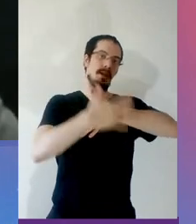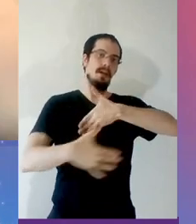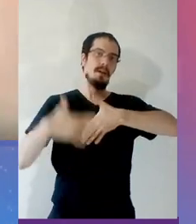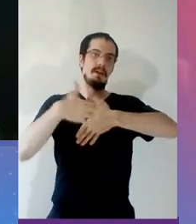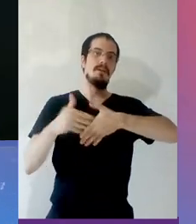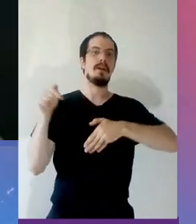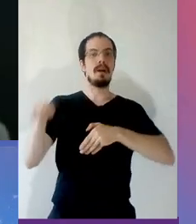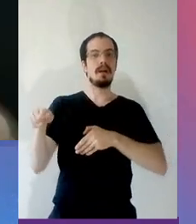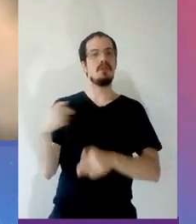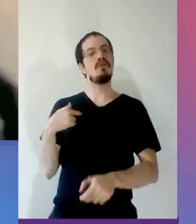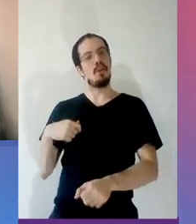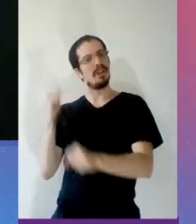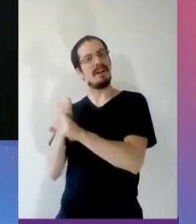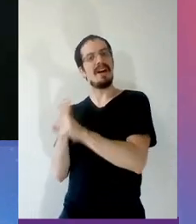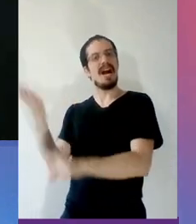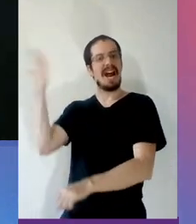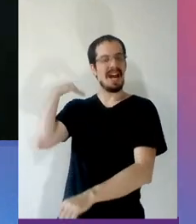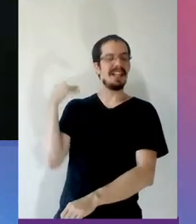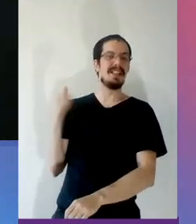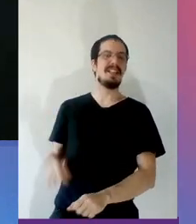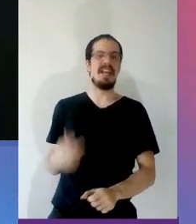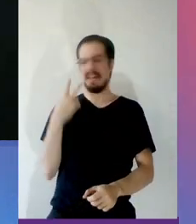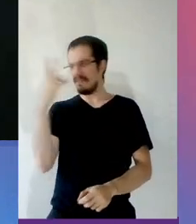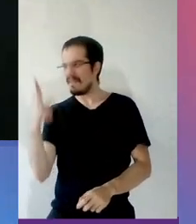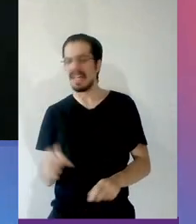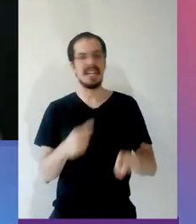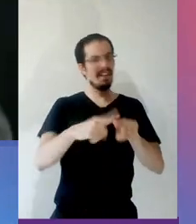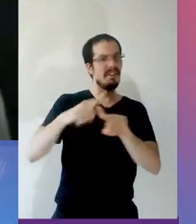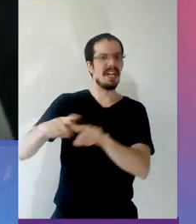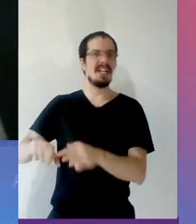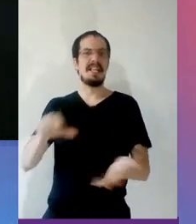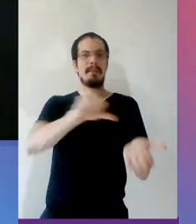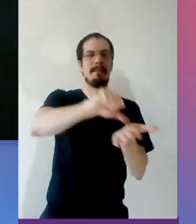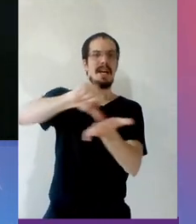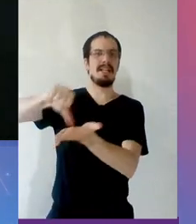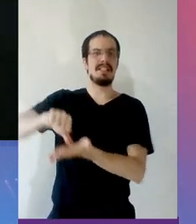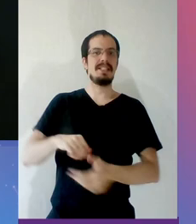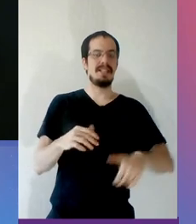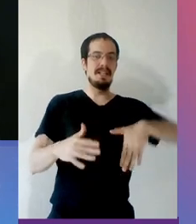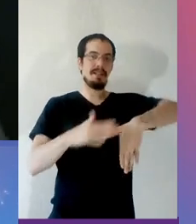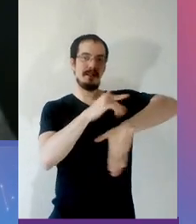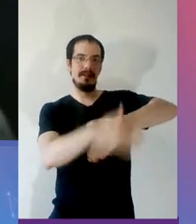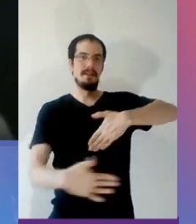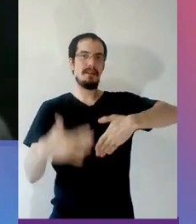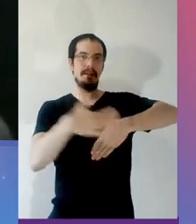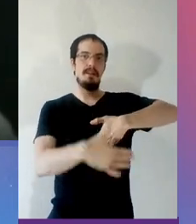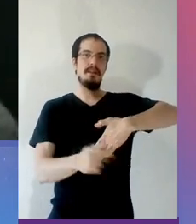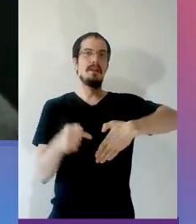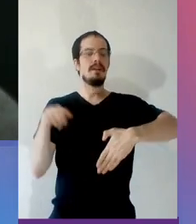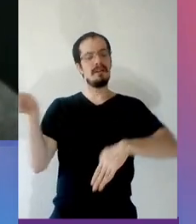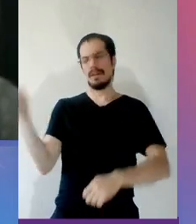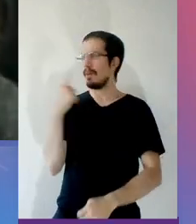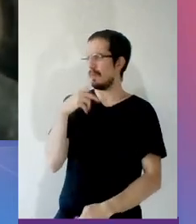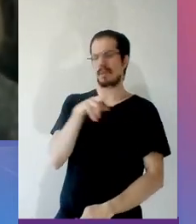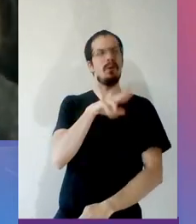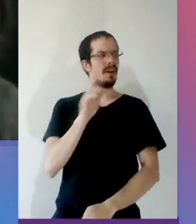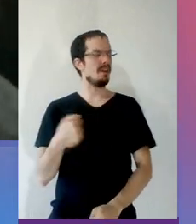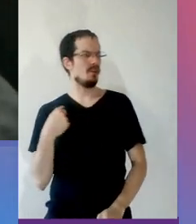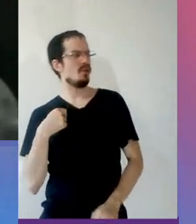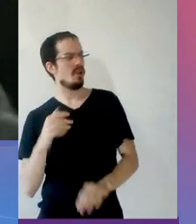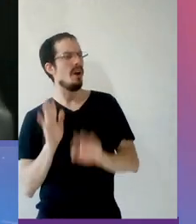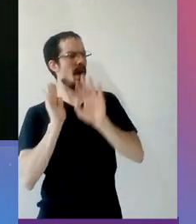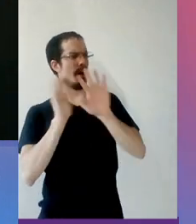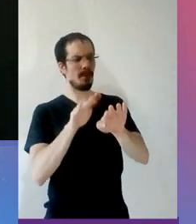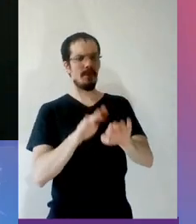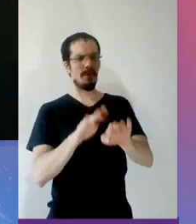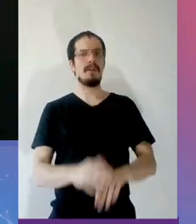a trabajar este tema, en las políticas, asesorar, uno va como asesora técnica, los ministros de salud